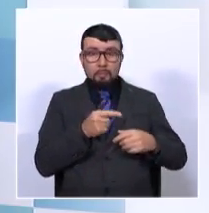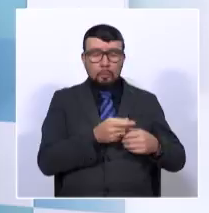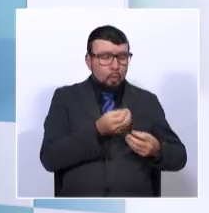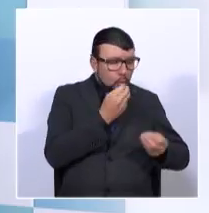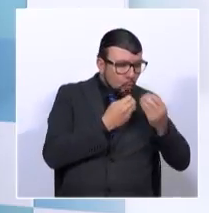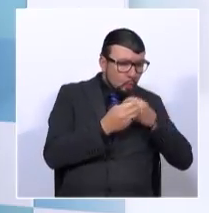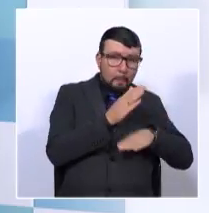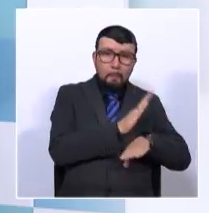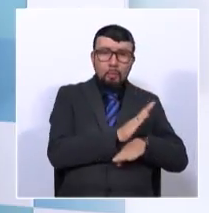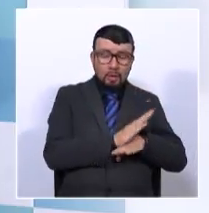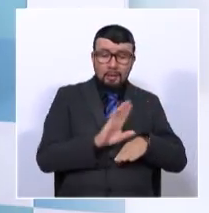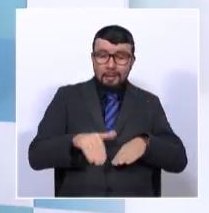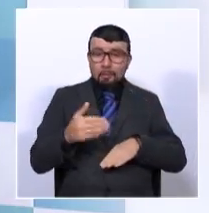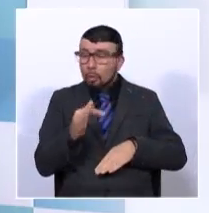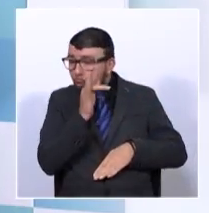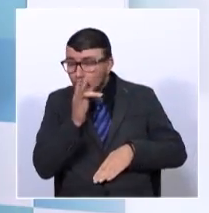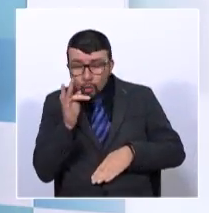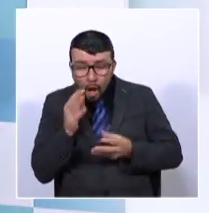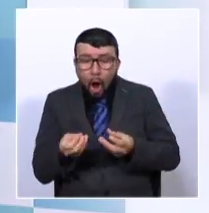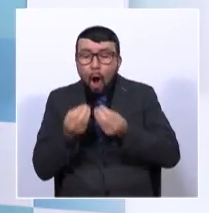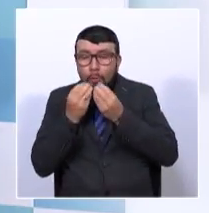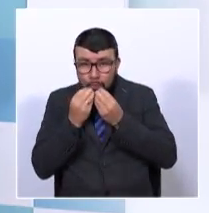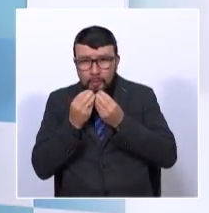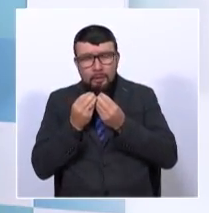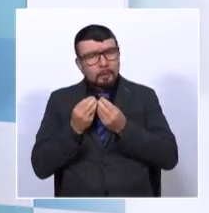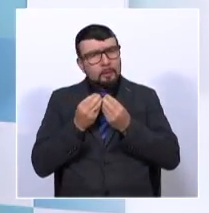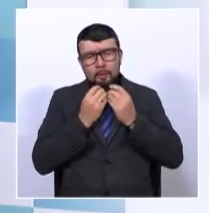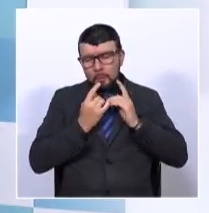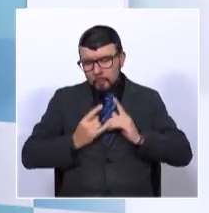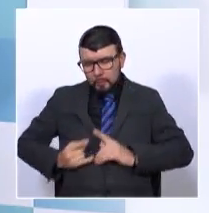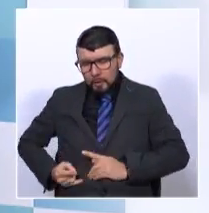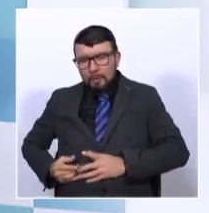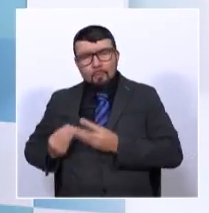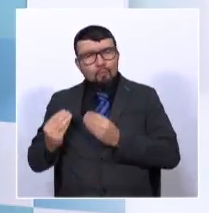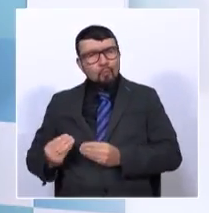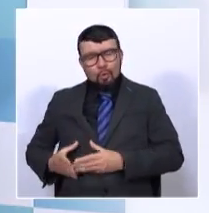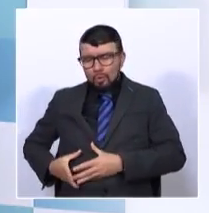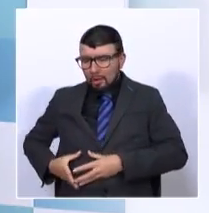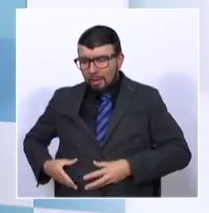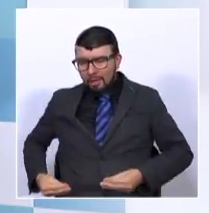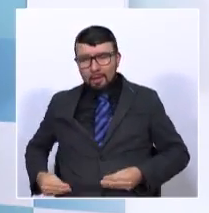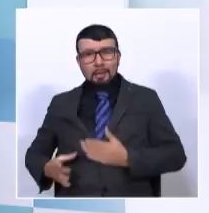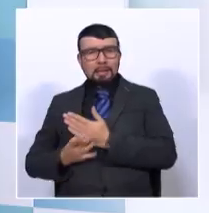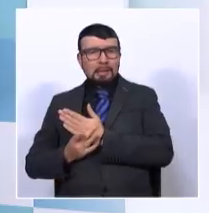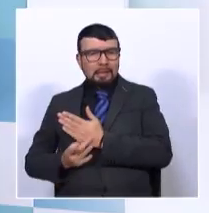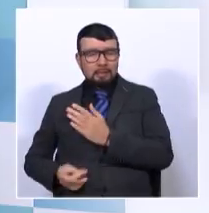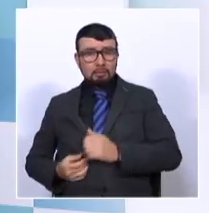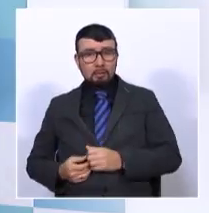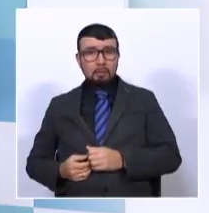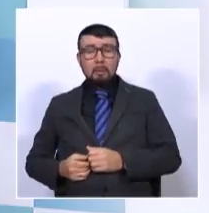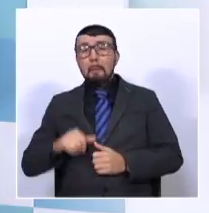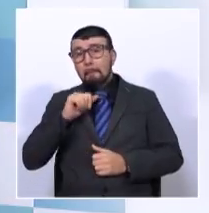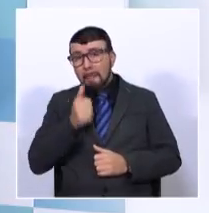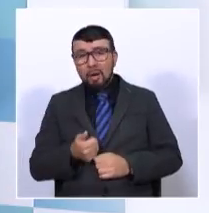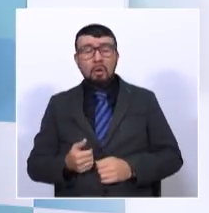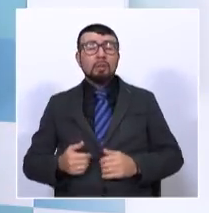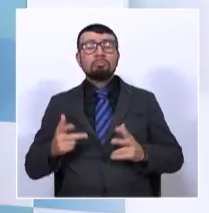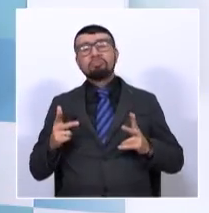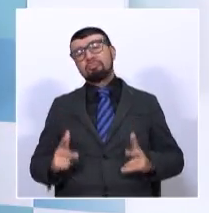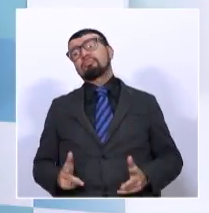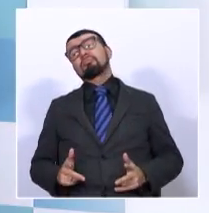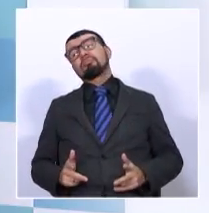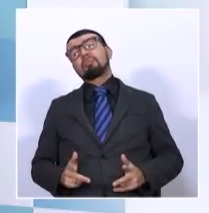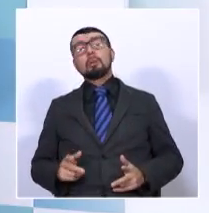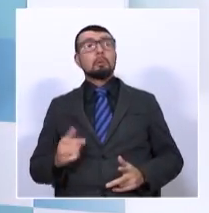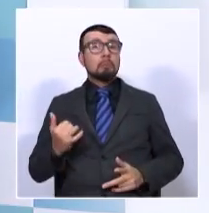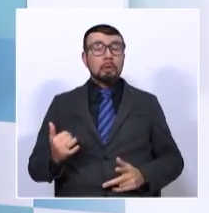almuerzos fija mucha grasa en el hígado. Entonces, eso más el sedentarismo y nos acostamos llenos por la